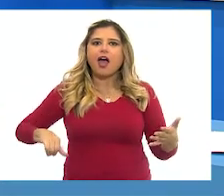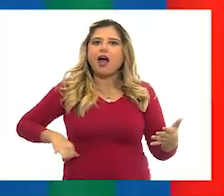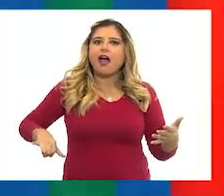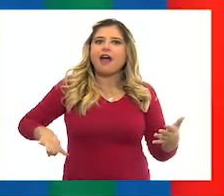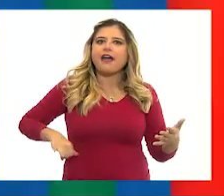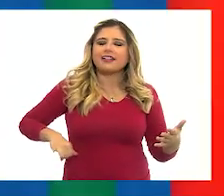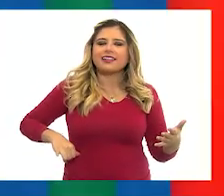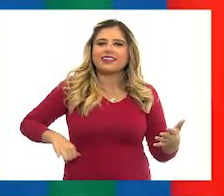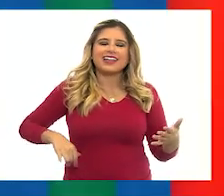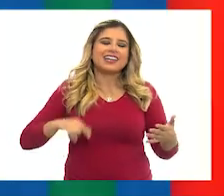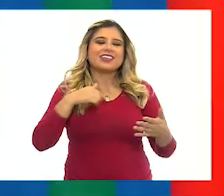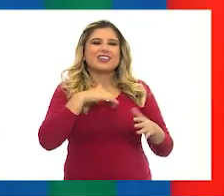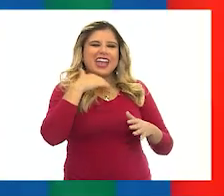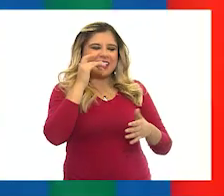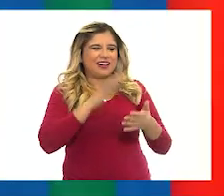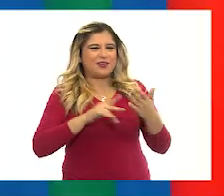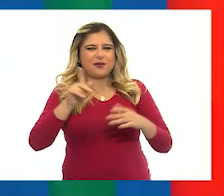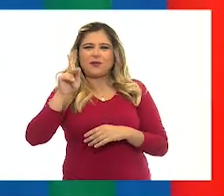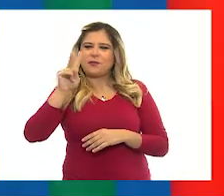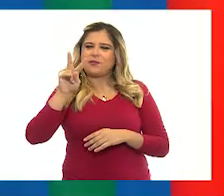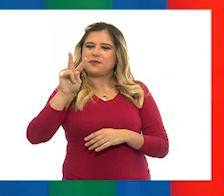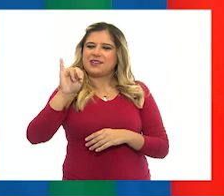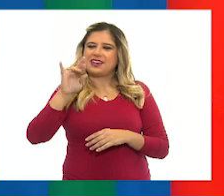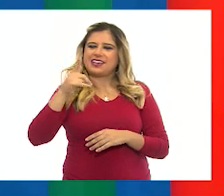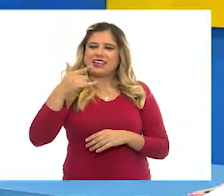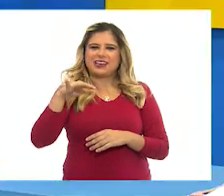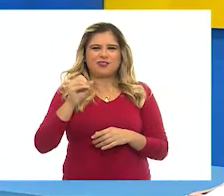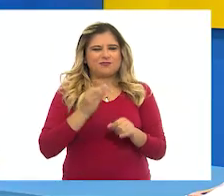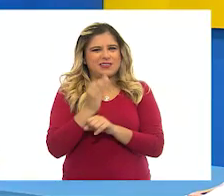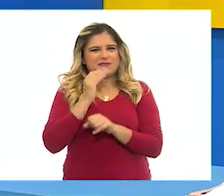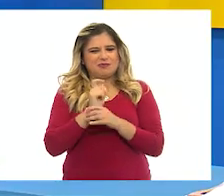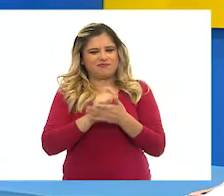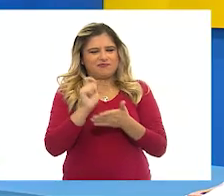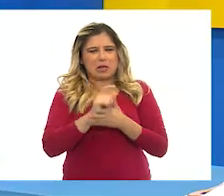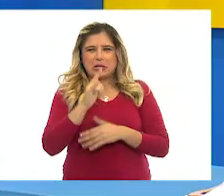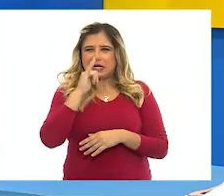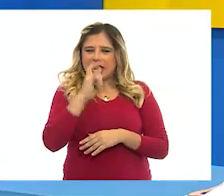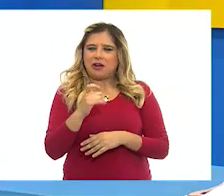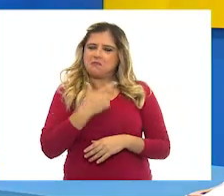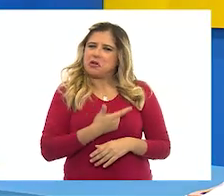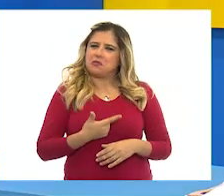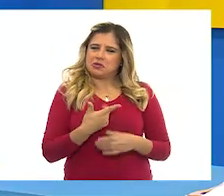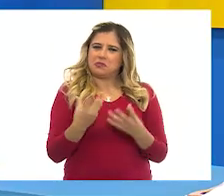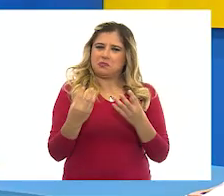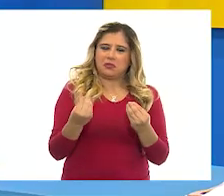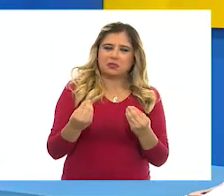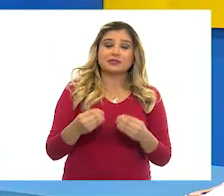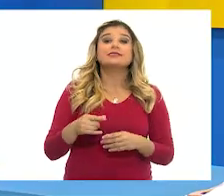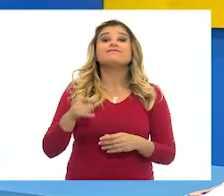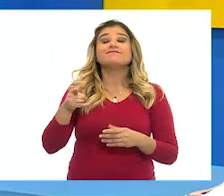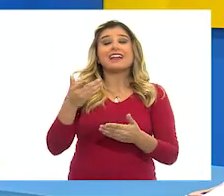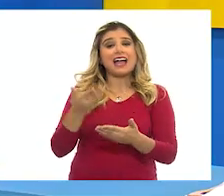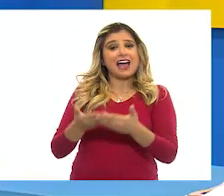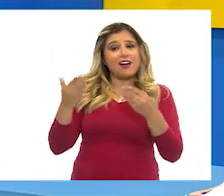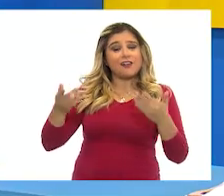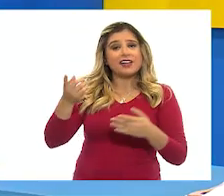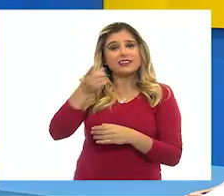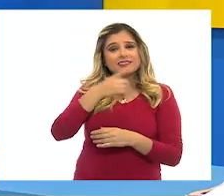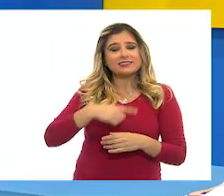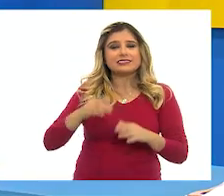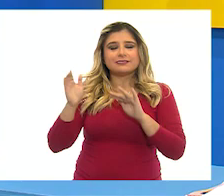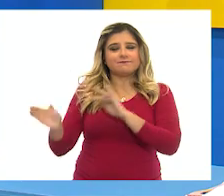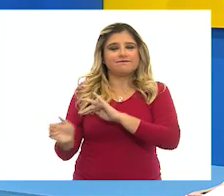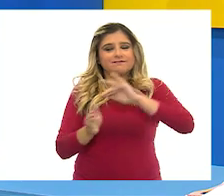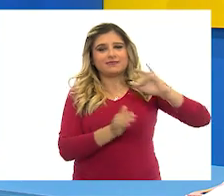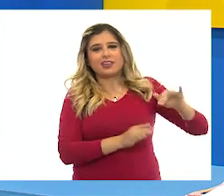ya quiero leer más cuentos de Virgilio Piñera. Me alegra escuchar eso, María, sobre todo porque llegó el momento de dejar de lado